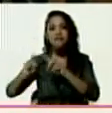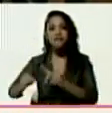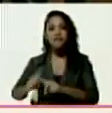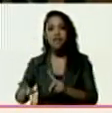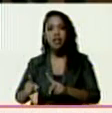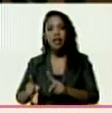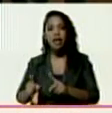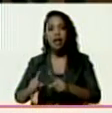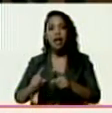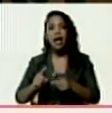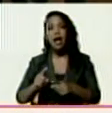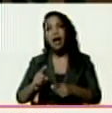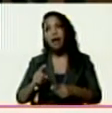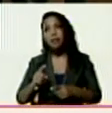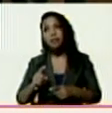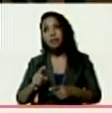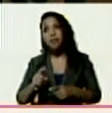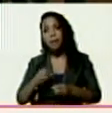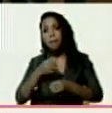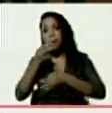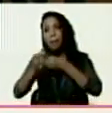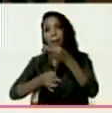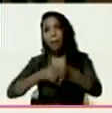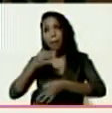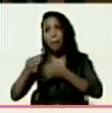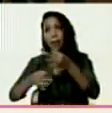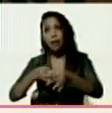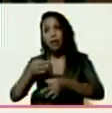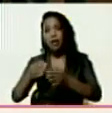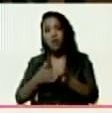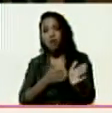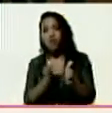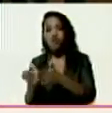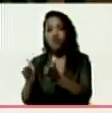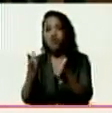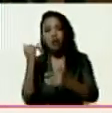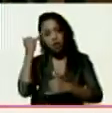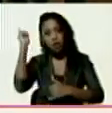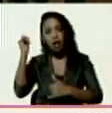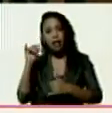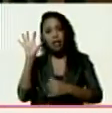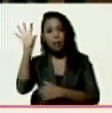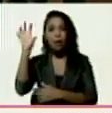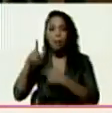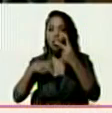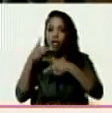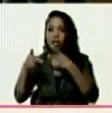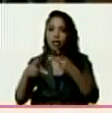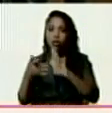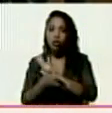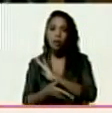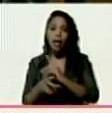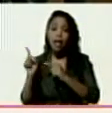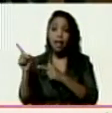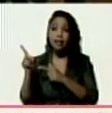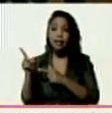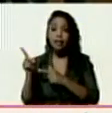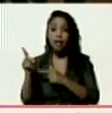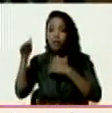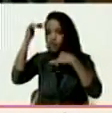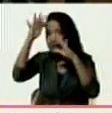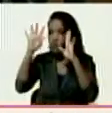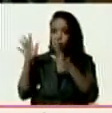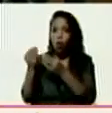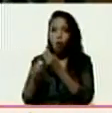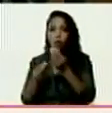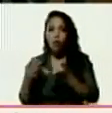los diferentes, y está expresada las diferentes corrientes ideológicas y políticas del país, y que en acatamiento a este mandato constitucional